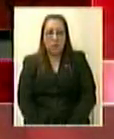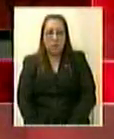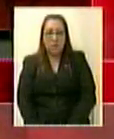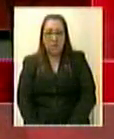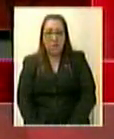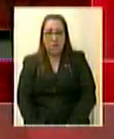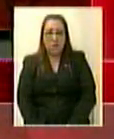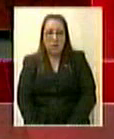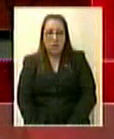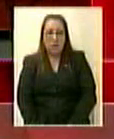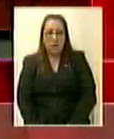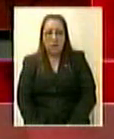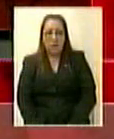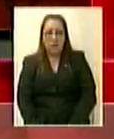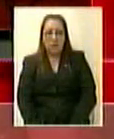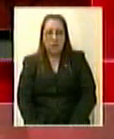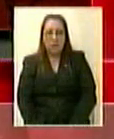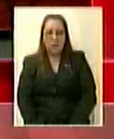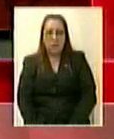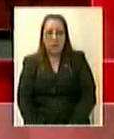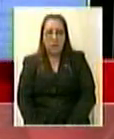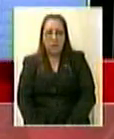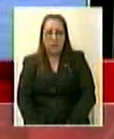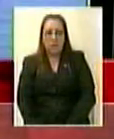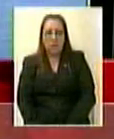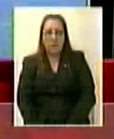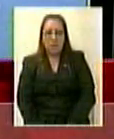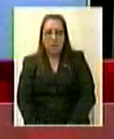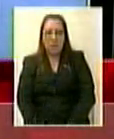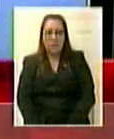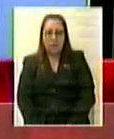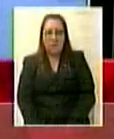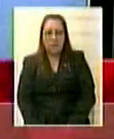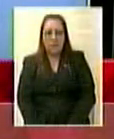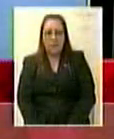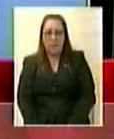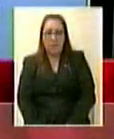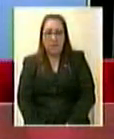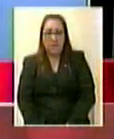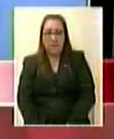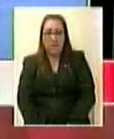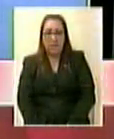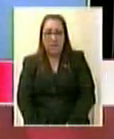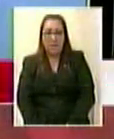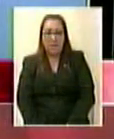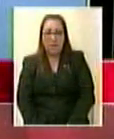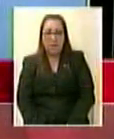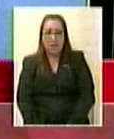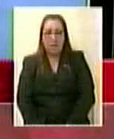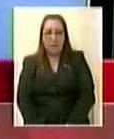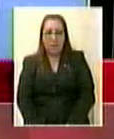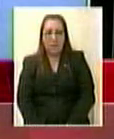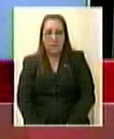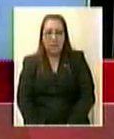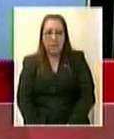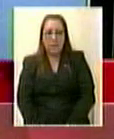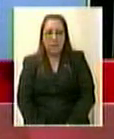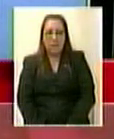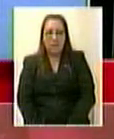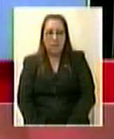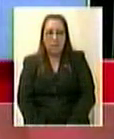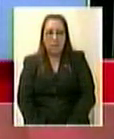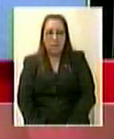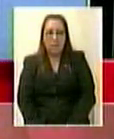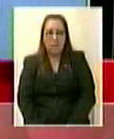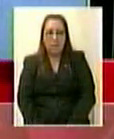así. Maestro, hágase una chicha morada como usted ya sabe. A mí un agua de cebada. Y a nosotros una limonada. Ahora disfruta